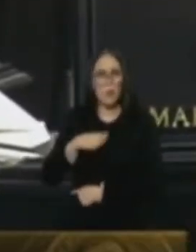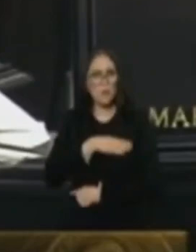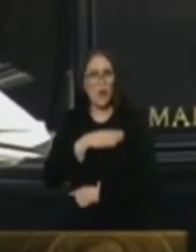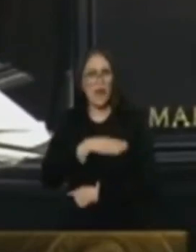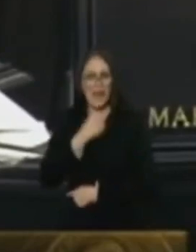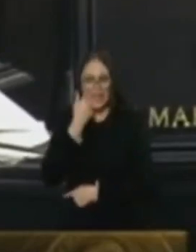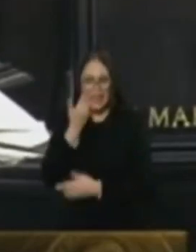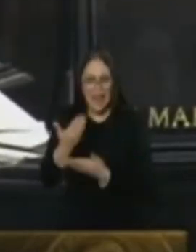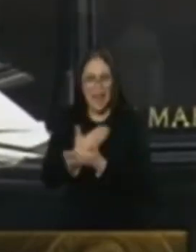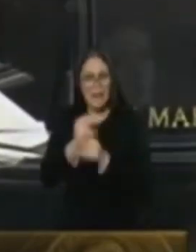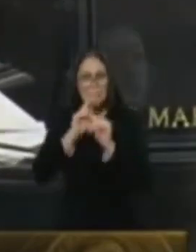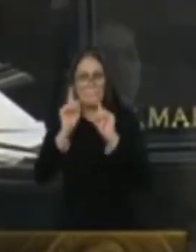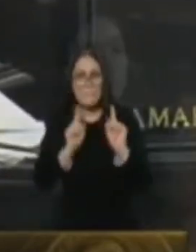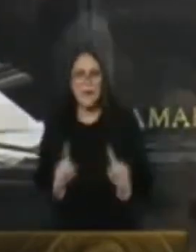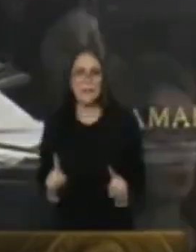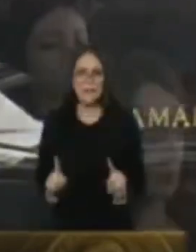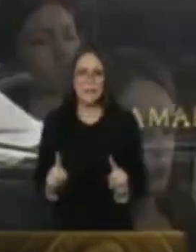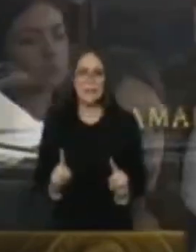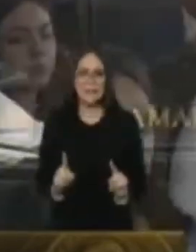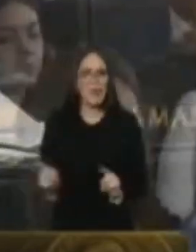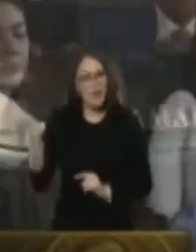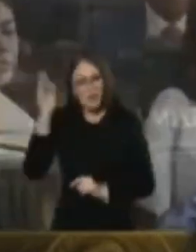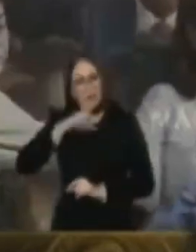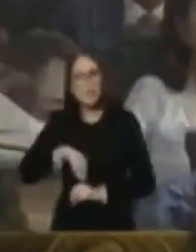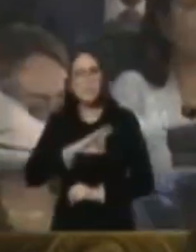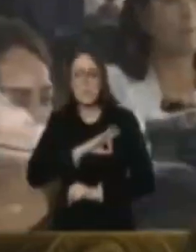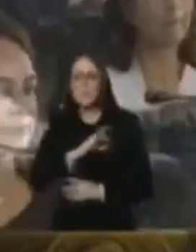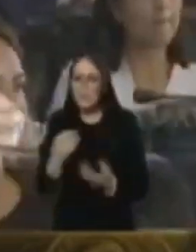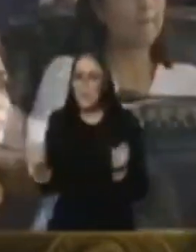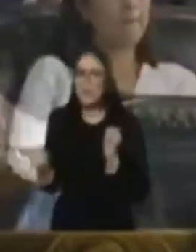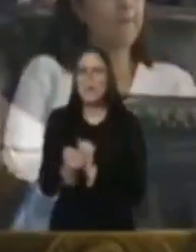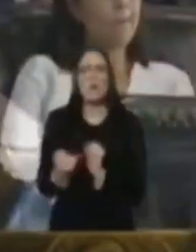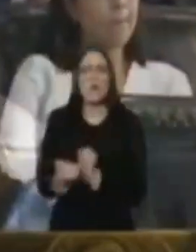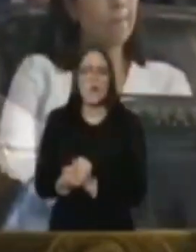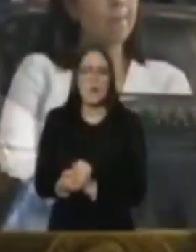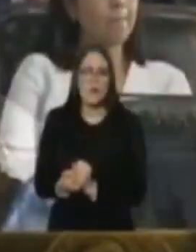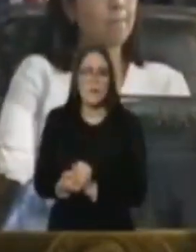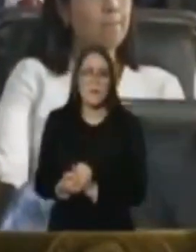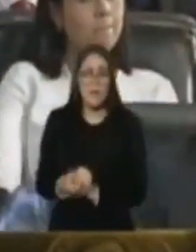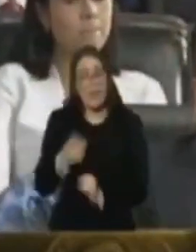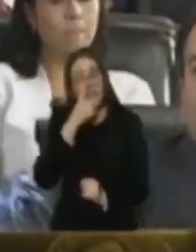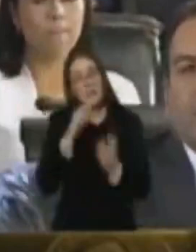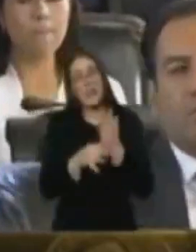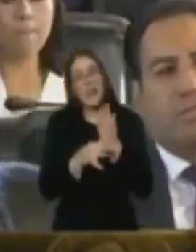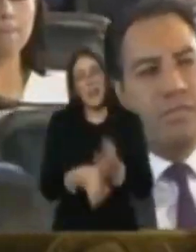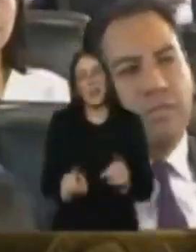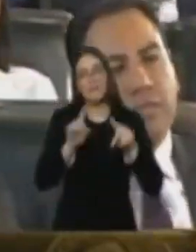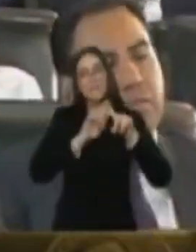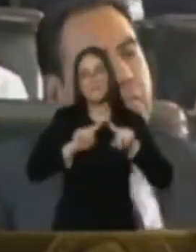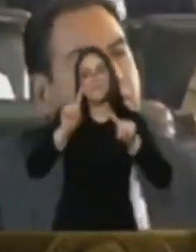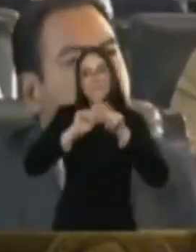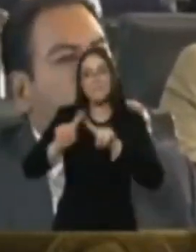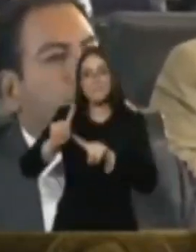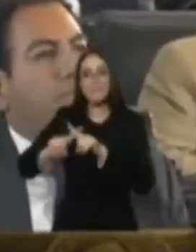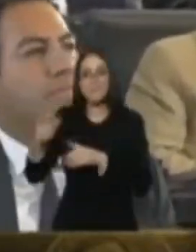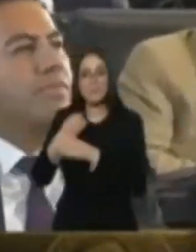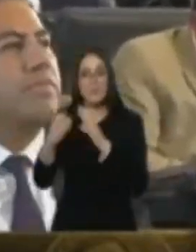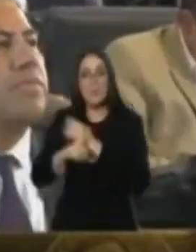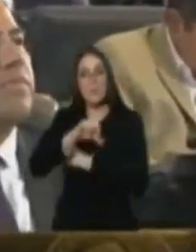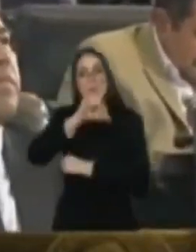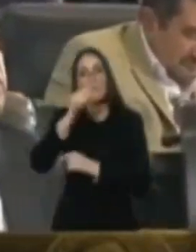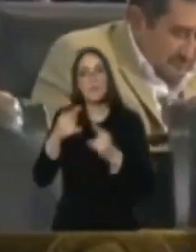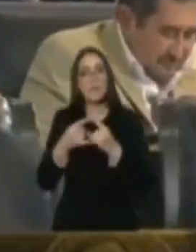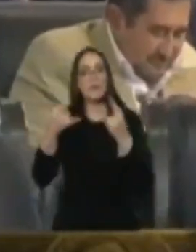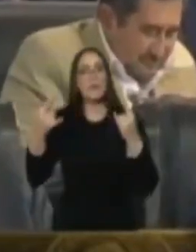esta gente es como las lianas, flexible. Describe Elena en una de sus tantas crónicas que pasarían a la historia sobre